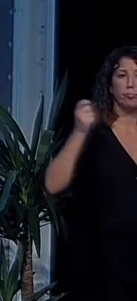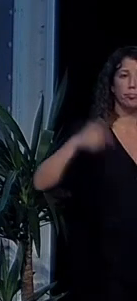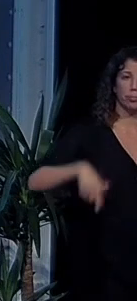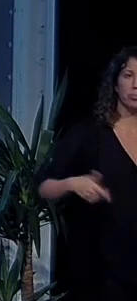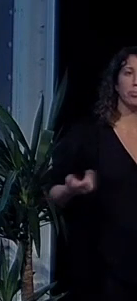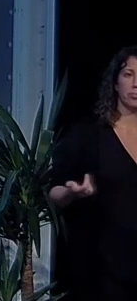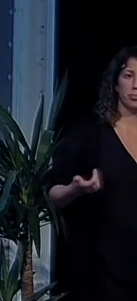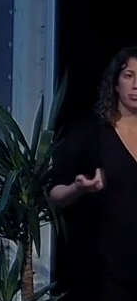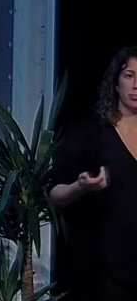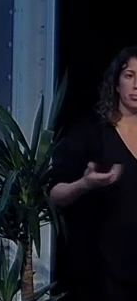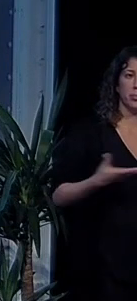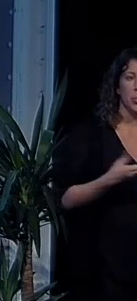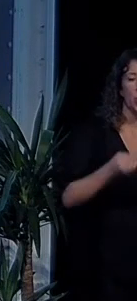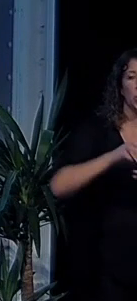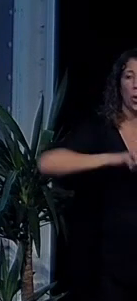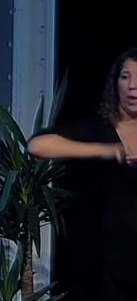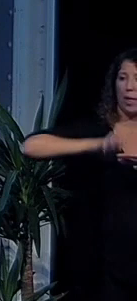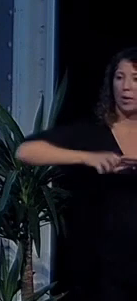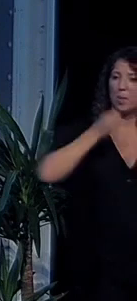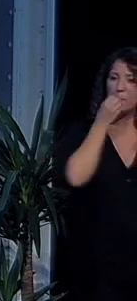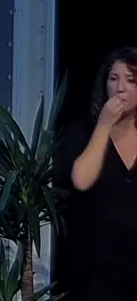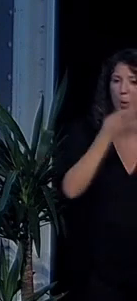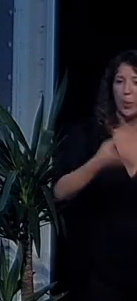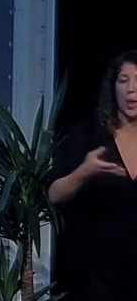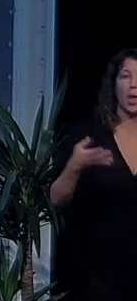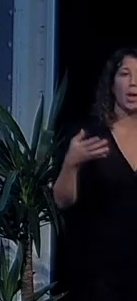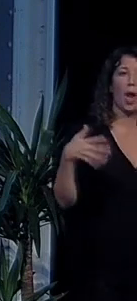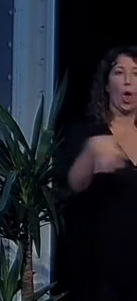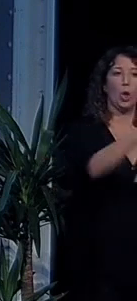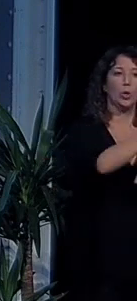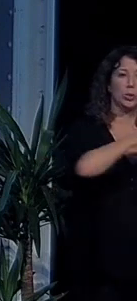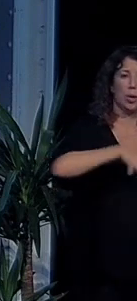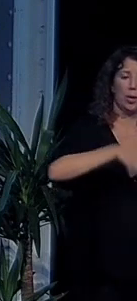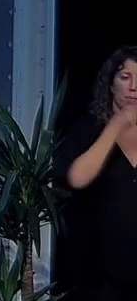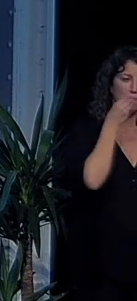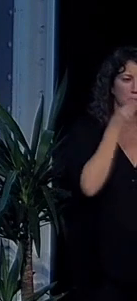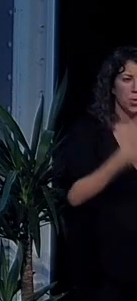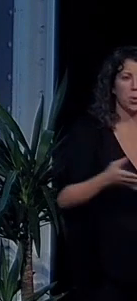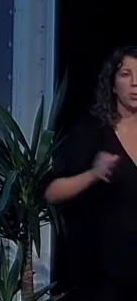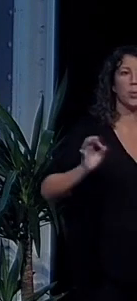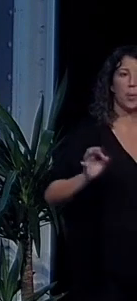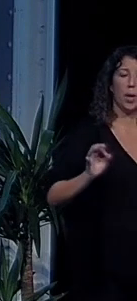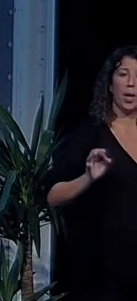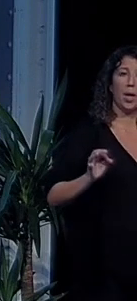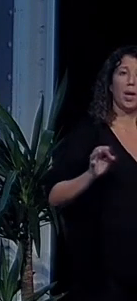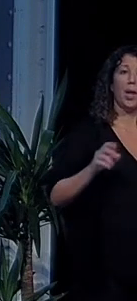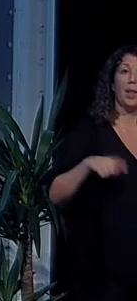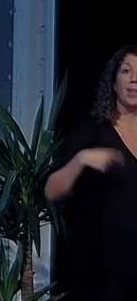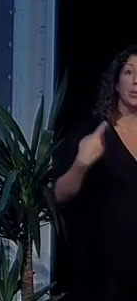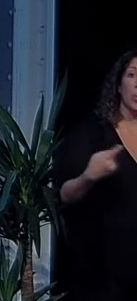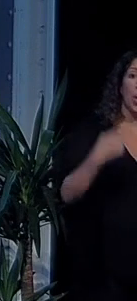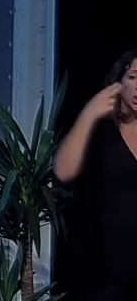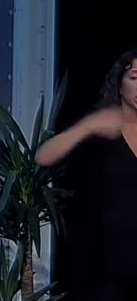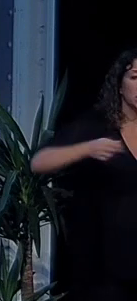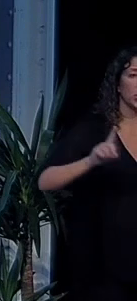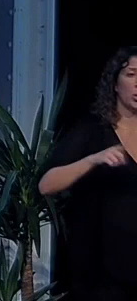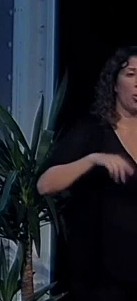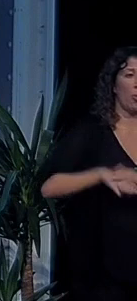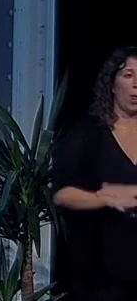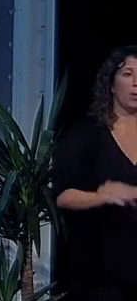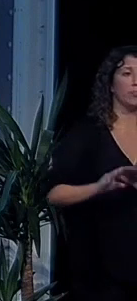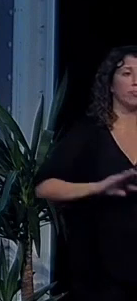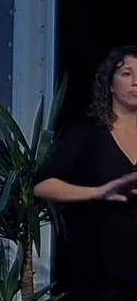todos cantidad de bien redactados y cantidad de bien contextualizados a nivel feminista y que no se cumplen. Yo, esto a